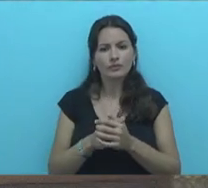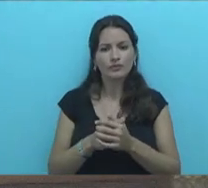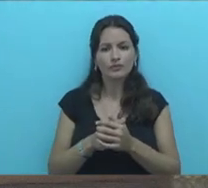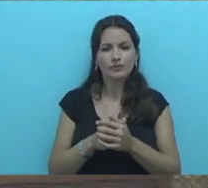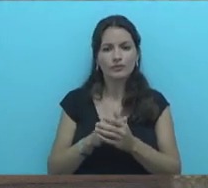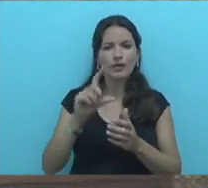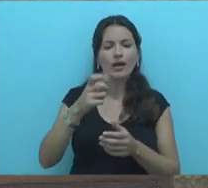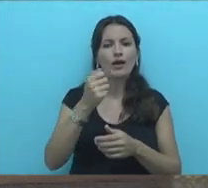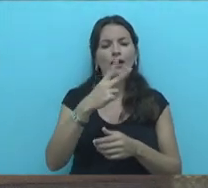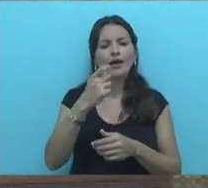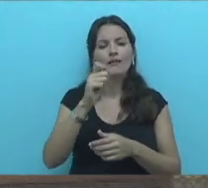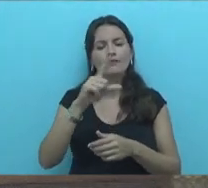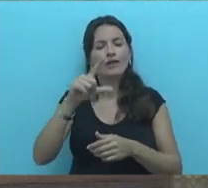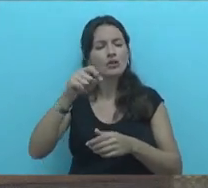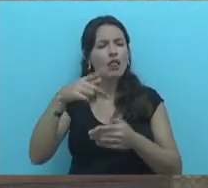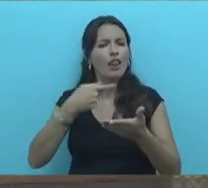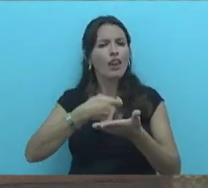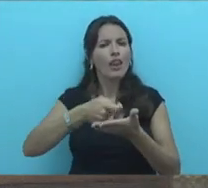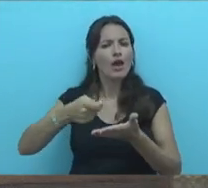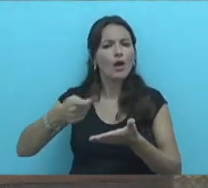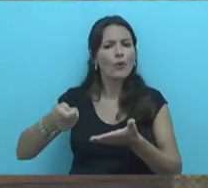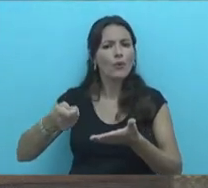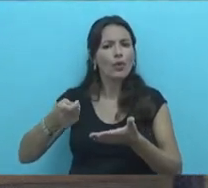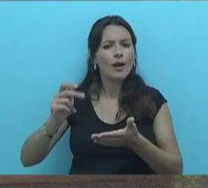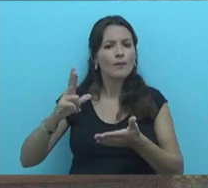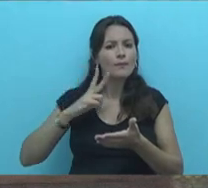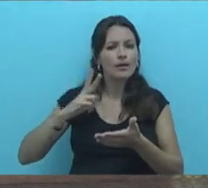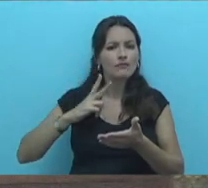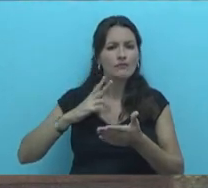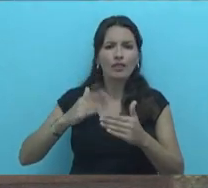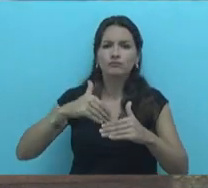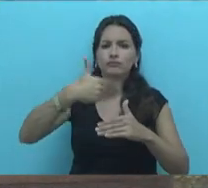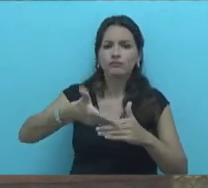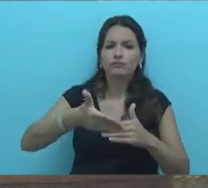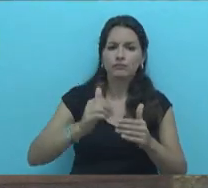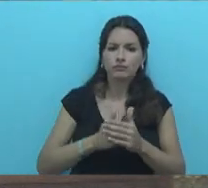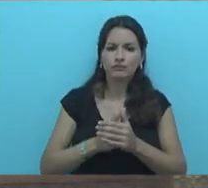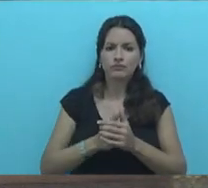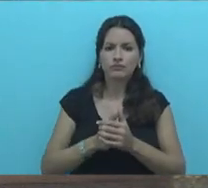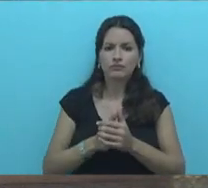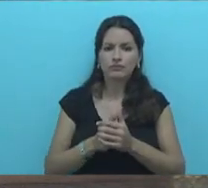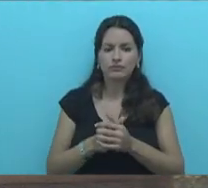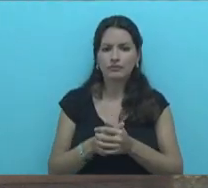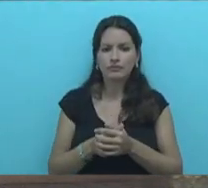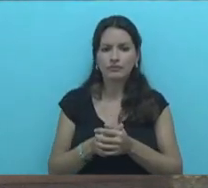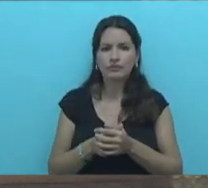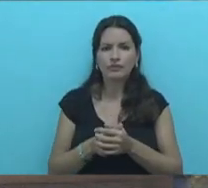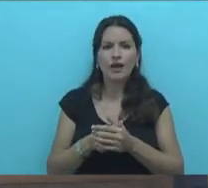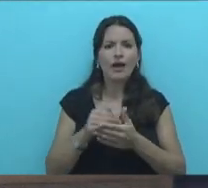del 82, hizo que esa deuda privada de Acíndar y de 600 empresas se convirtiera en la deuda externa que hasta el día de